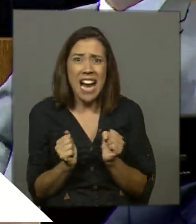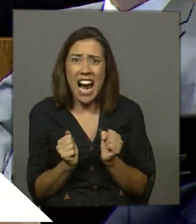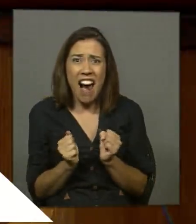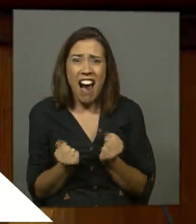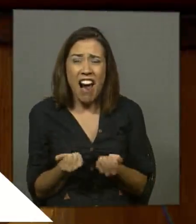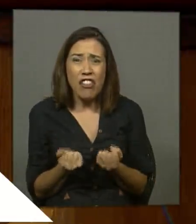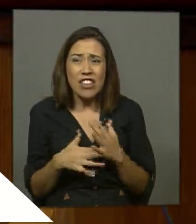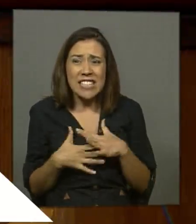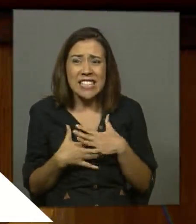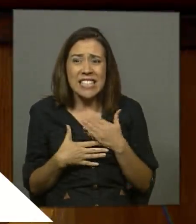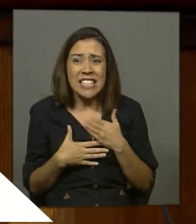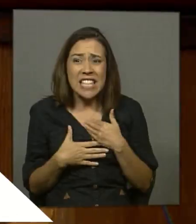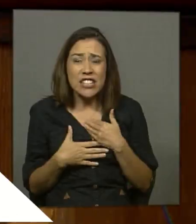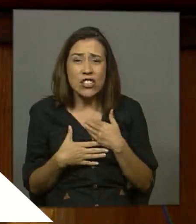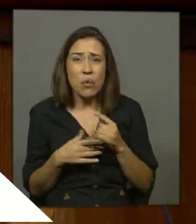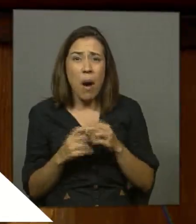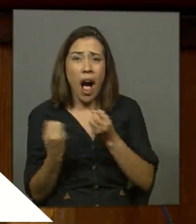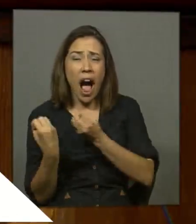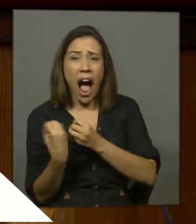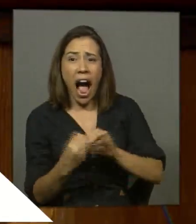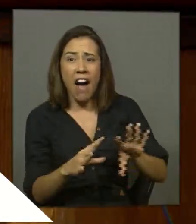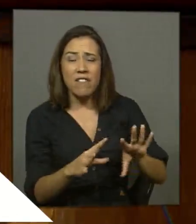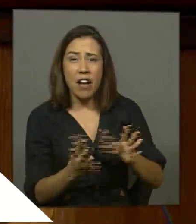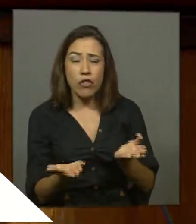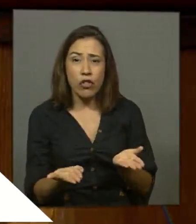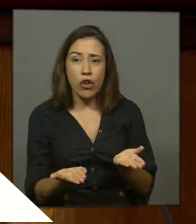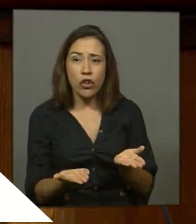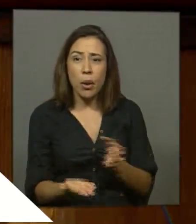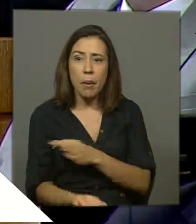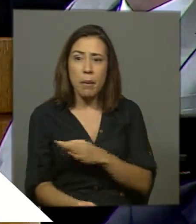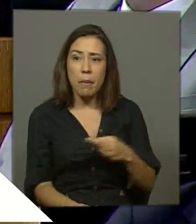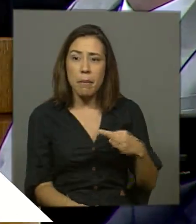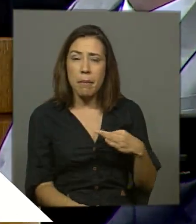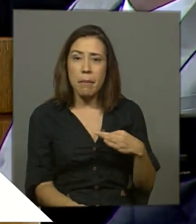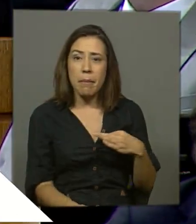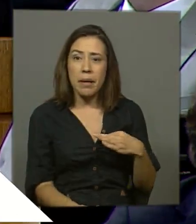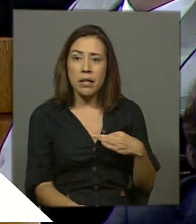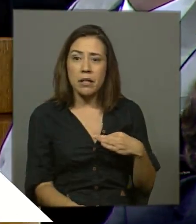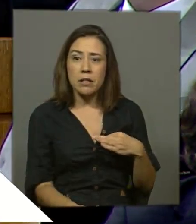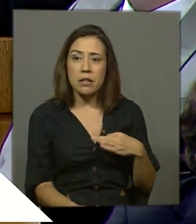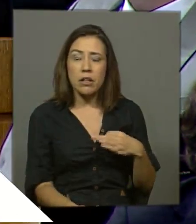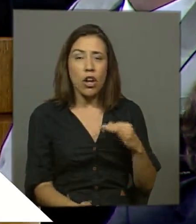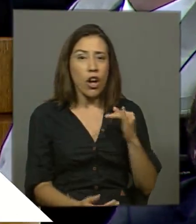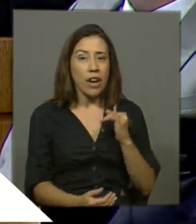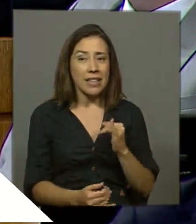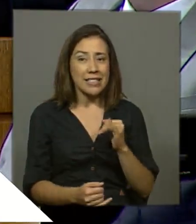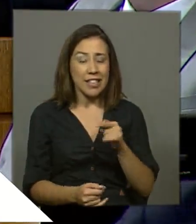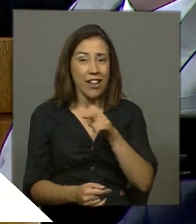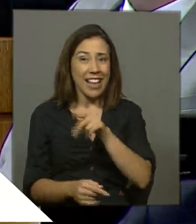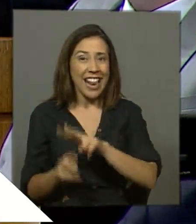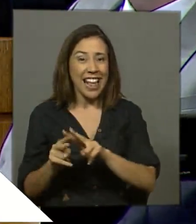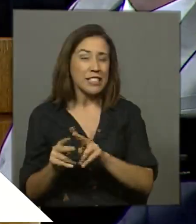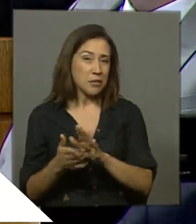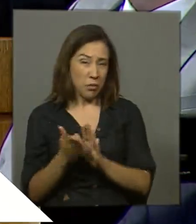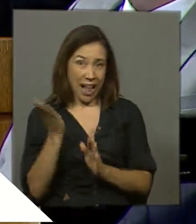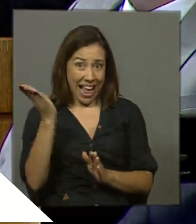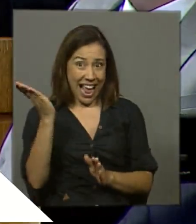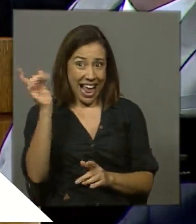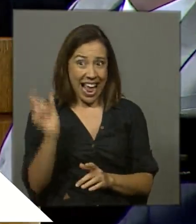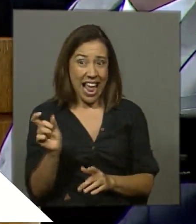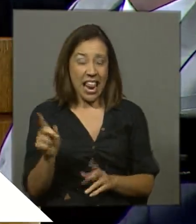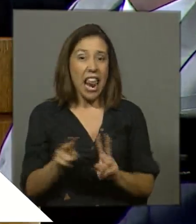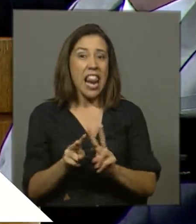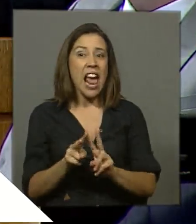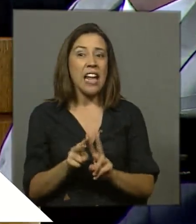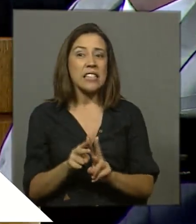esa es la sensación que hay de abandono ministro ministro si los hechos que le ocurrieran a él le